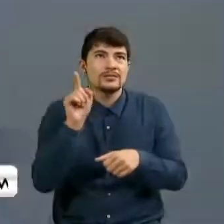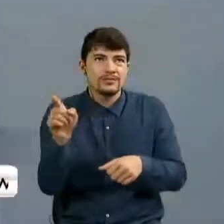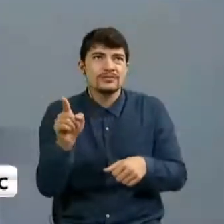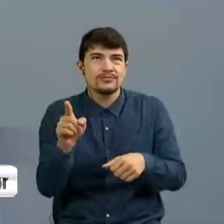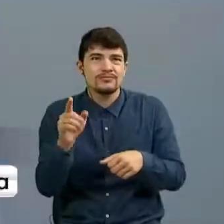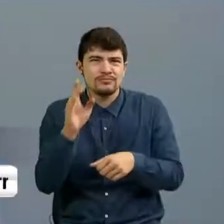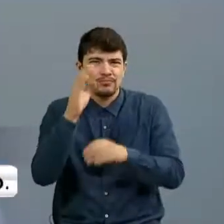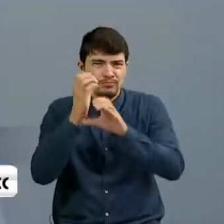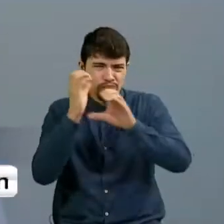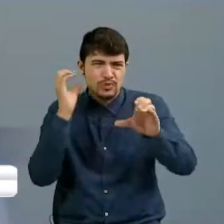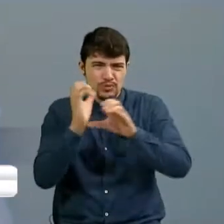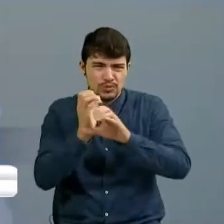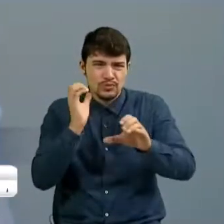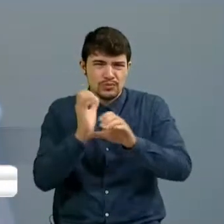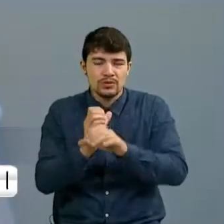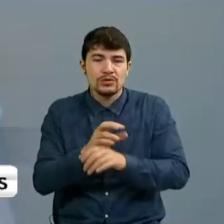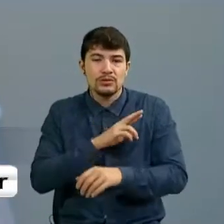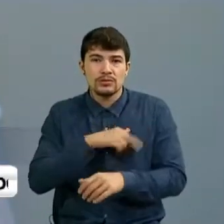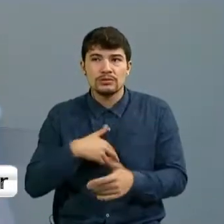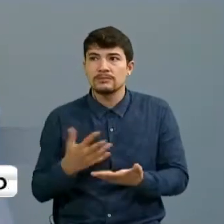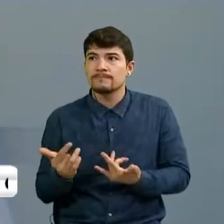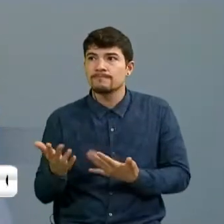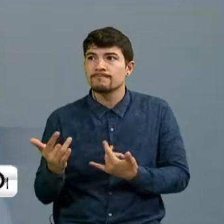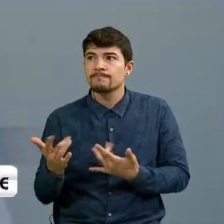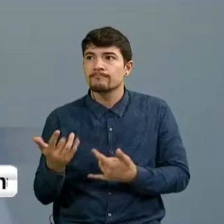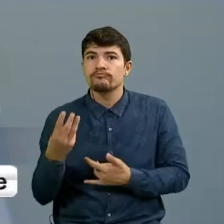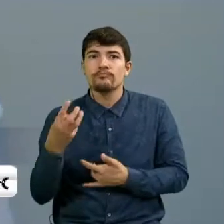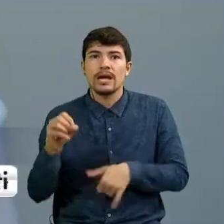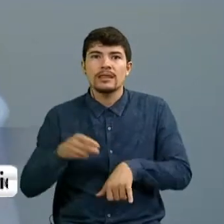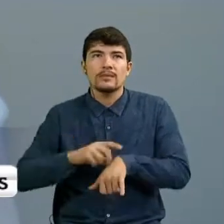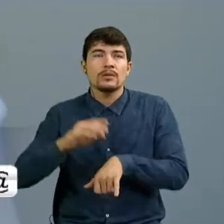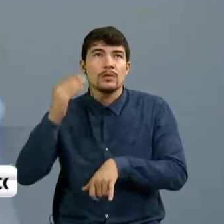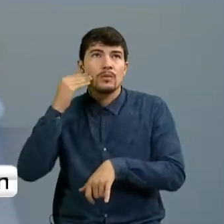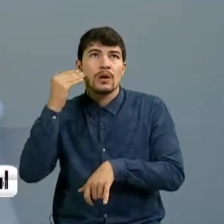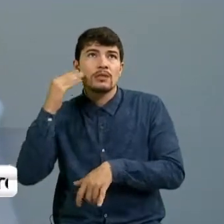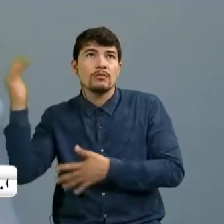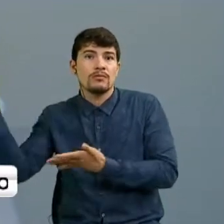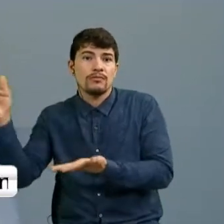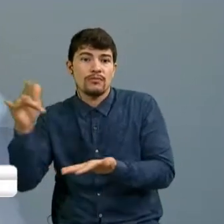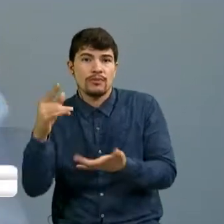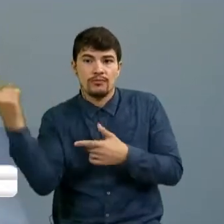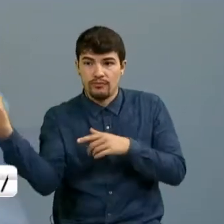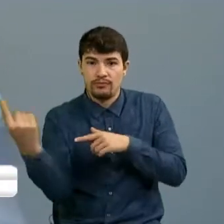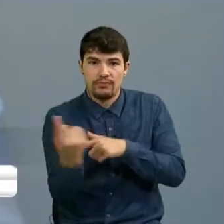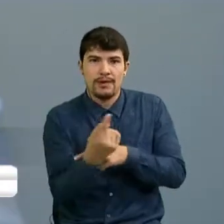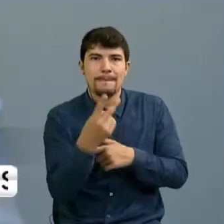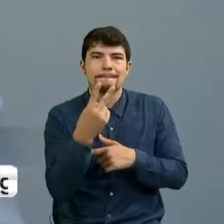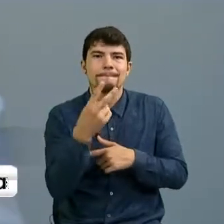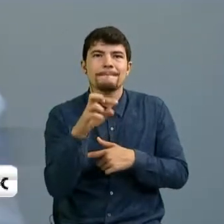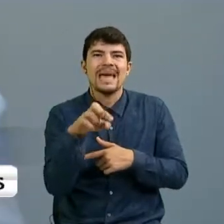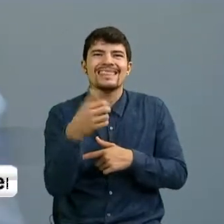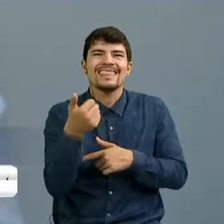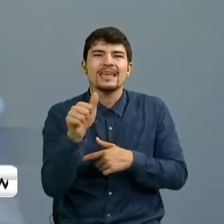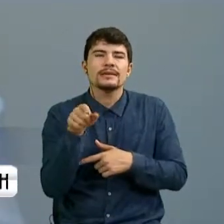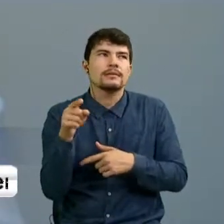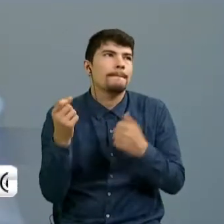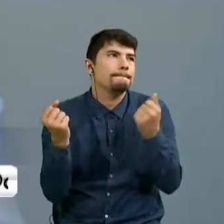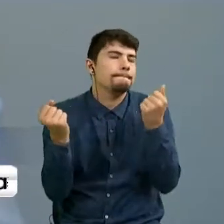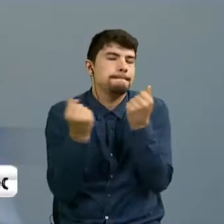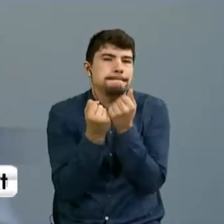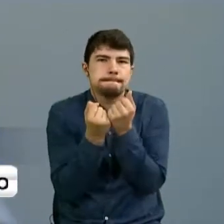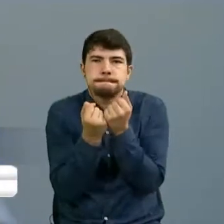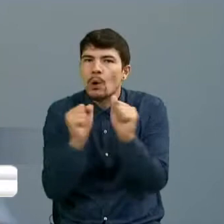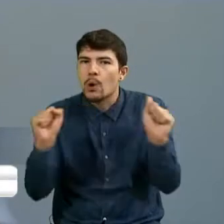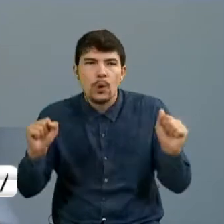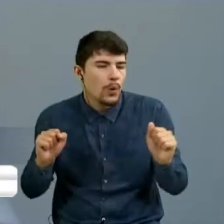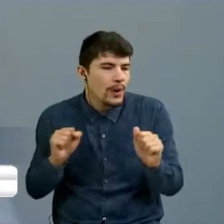buses. Esperamos más de 20 minutos, de tal manera que cuando llegó el P10 fue imposible entrar. Por lo tanto,